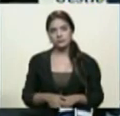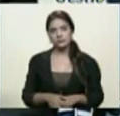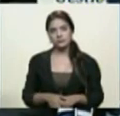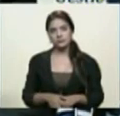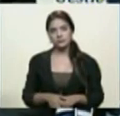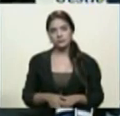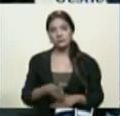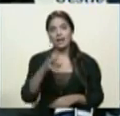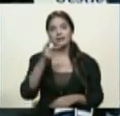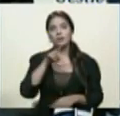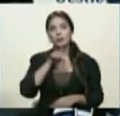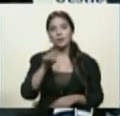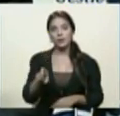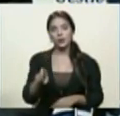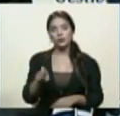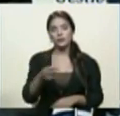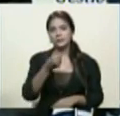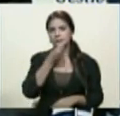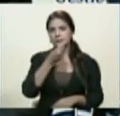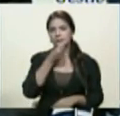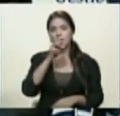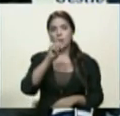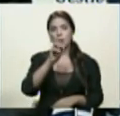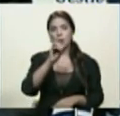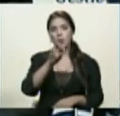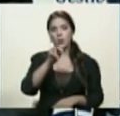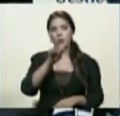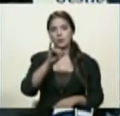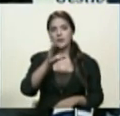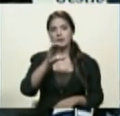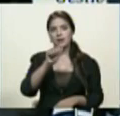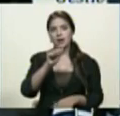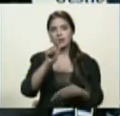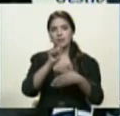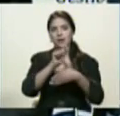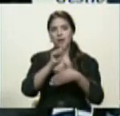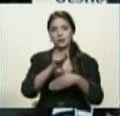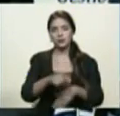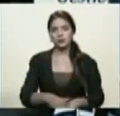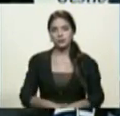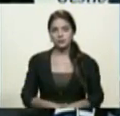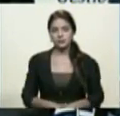segunda pregunta a cargo de mónica vista lee de telesur